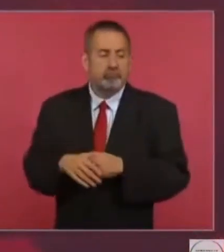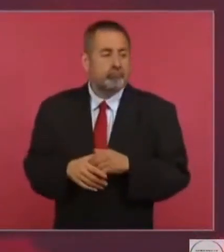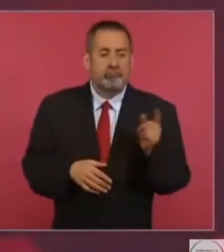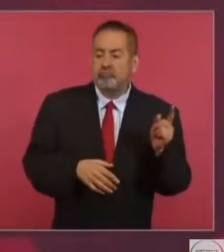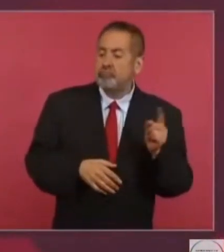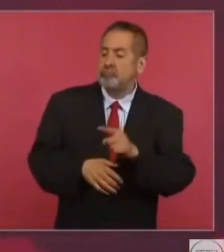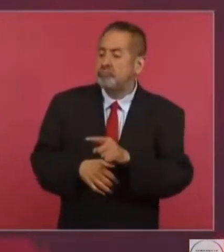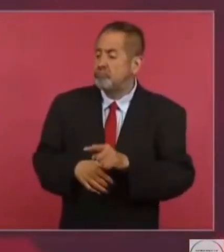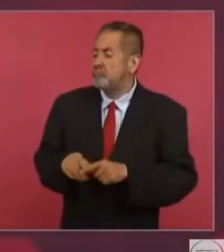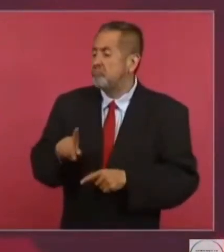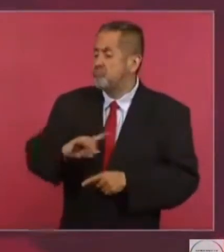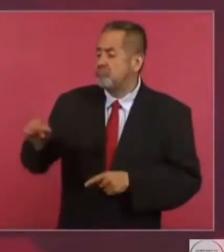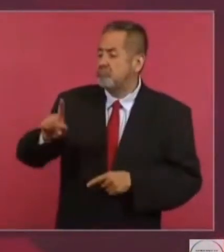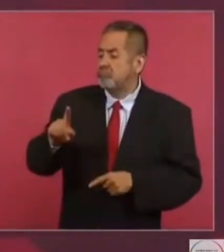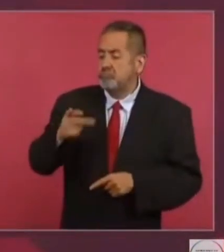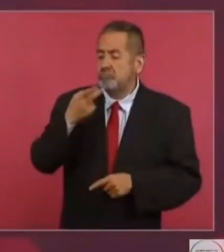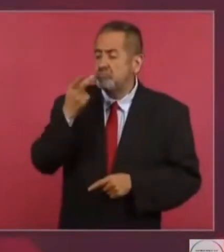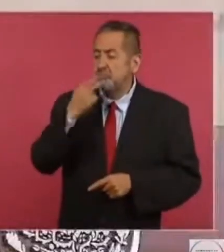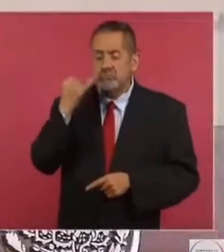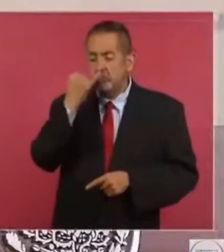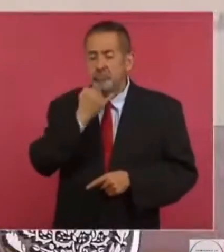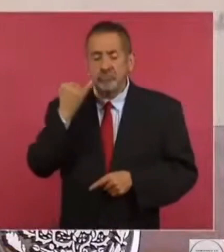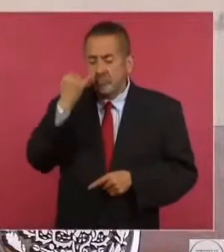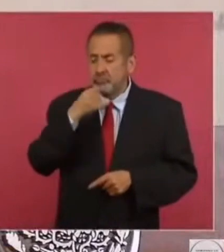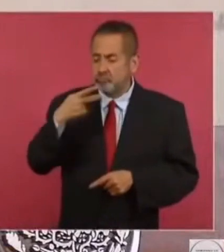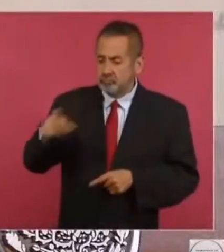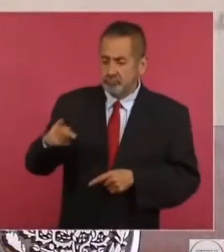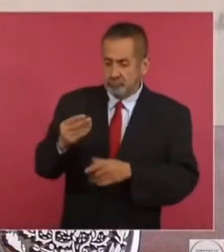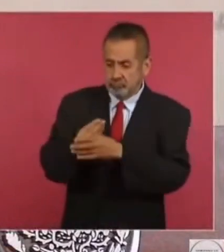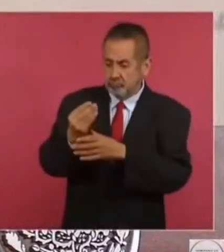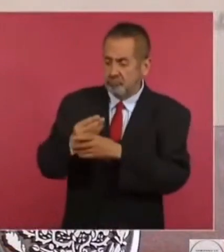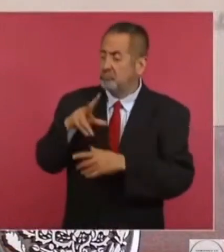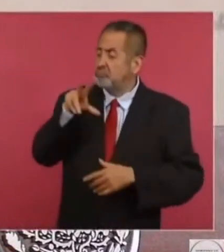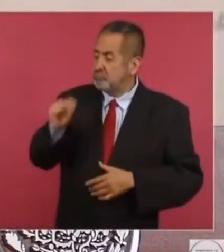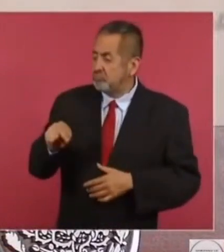que se hablara la lengua